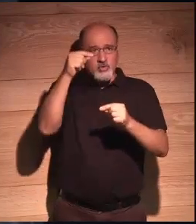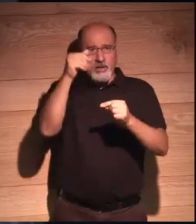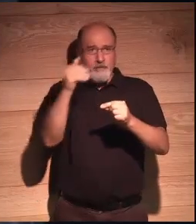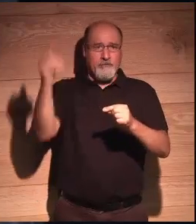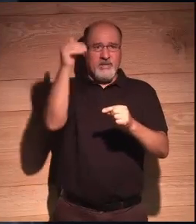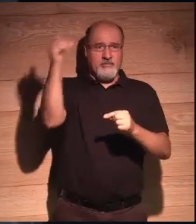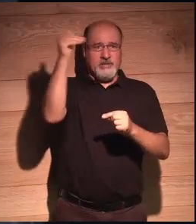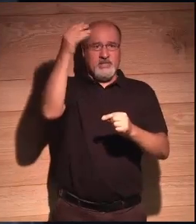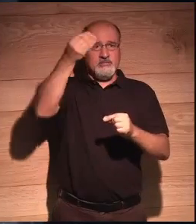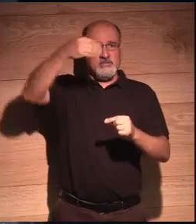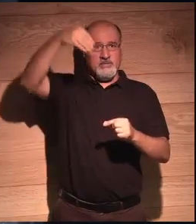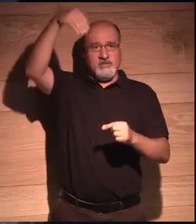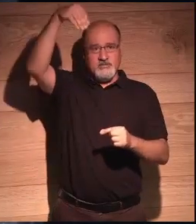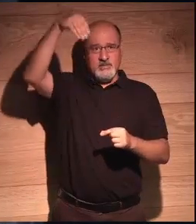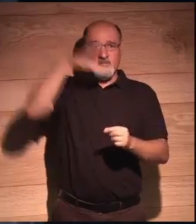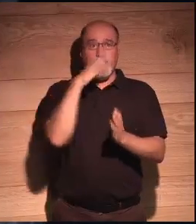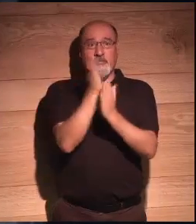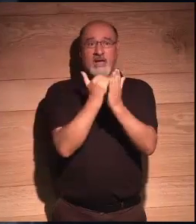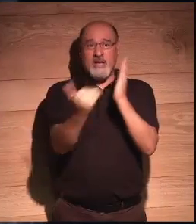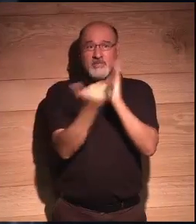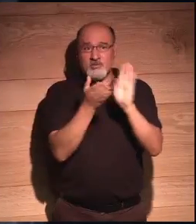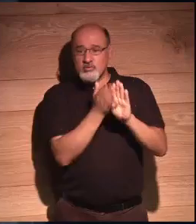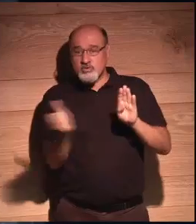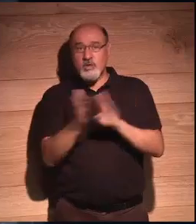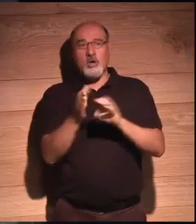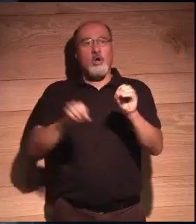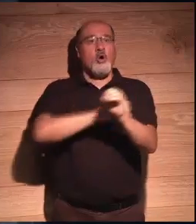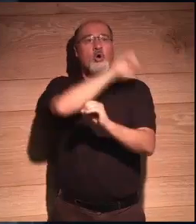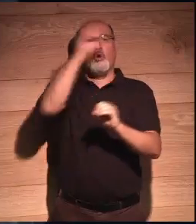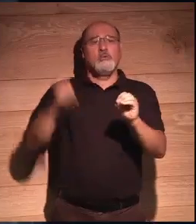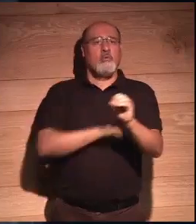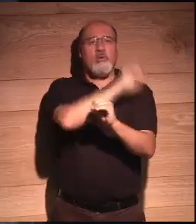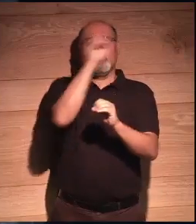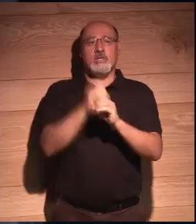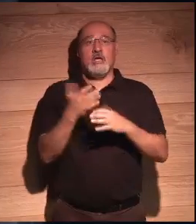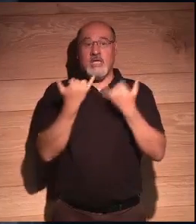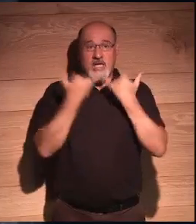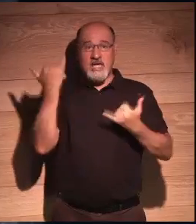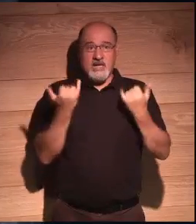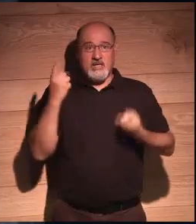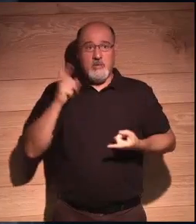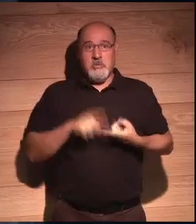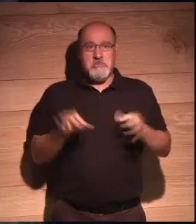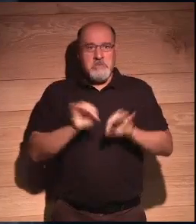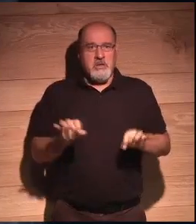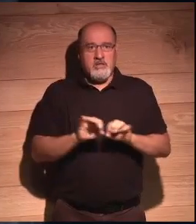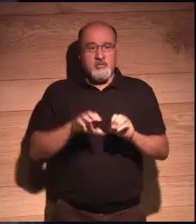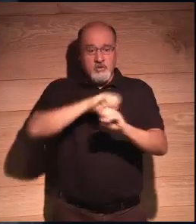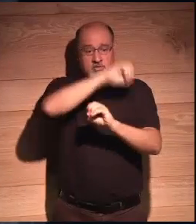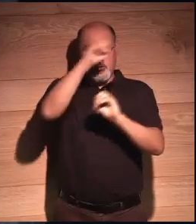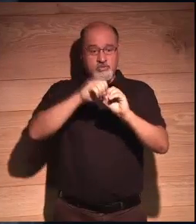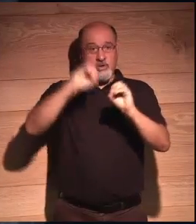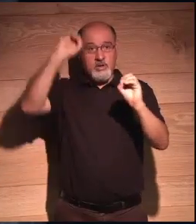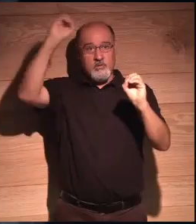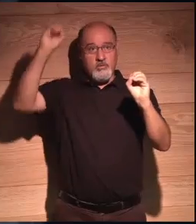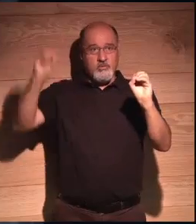los parámetros de una órbita? Lo bueno de las órbitas es que en sí son estables, no gastan energía, porque tú te estás cayendo a la vez que te mueves. Y